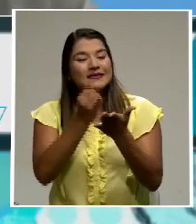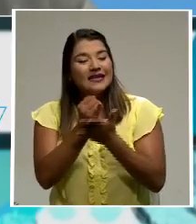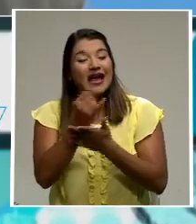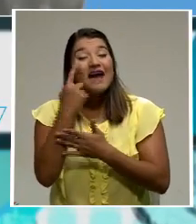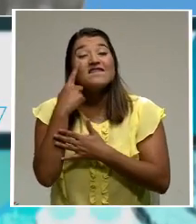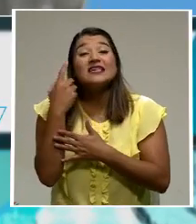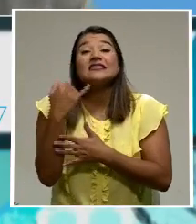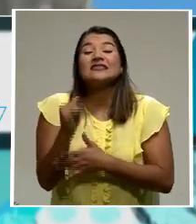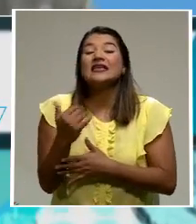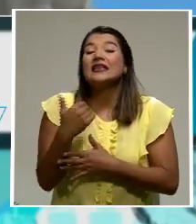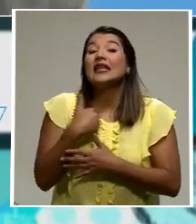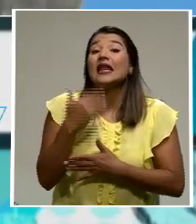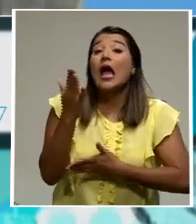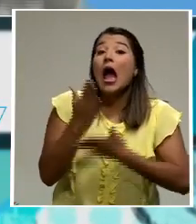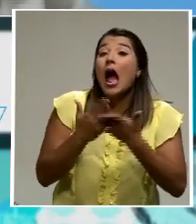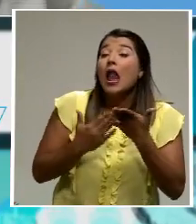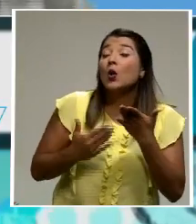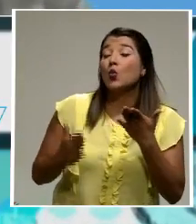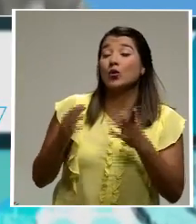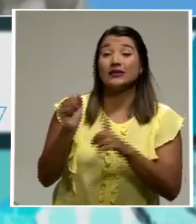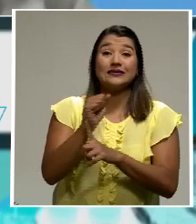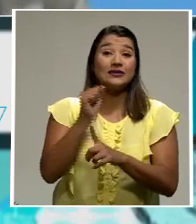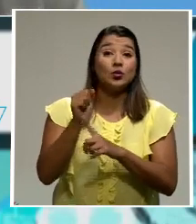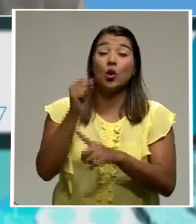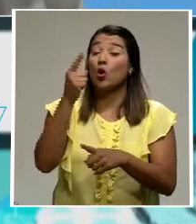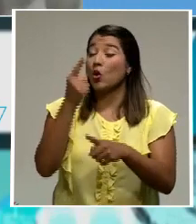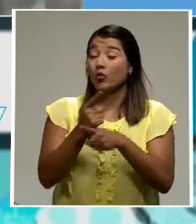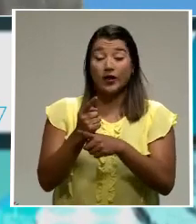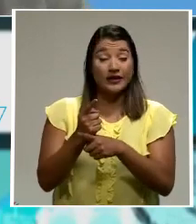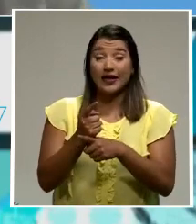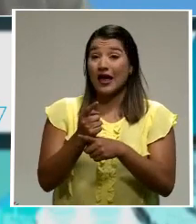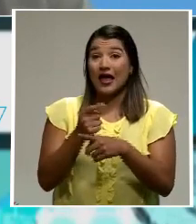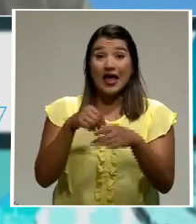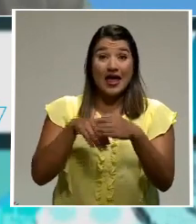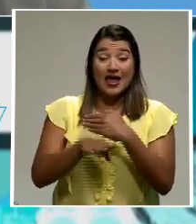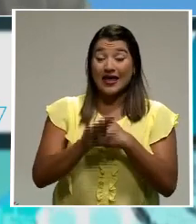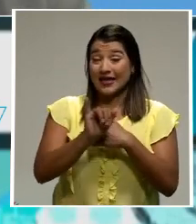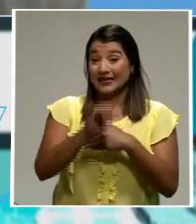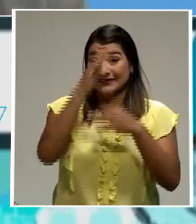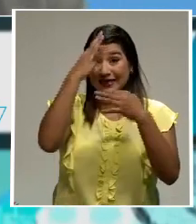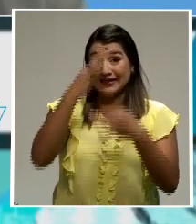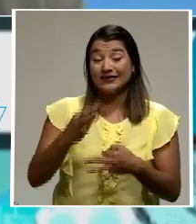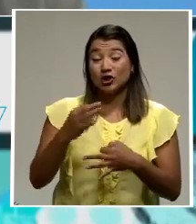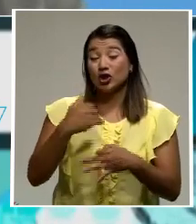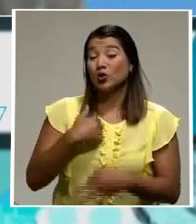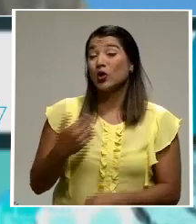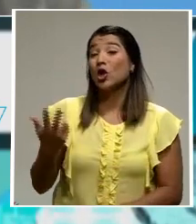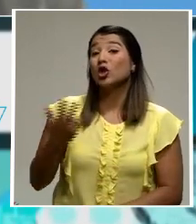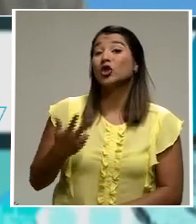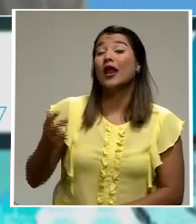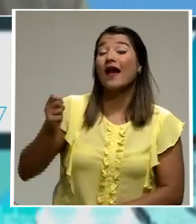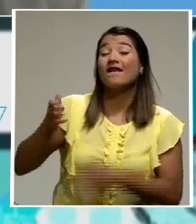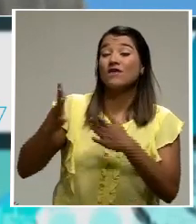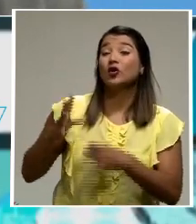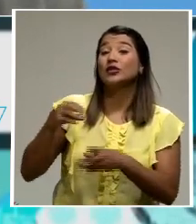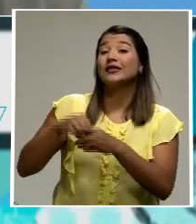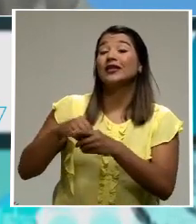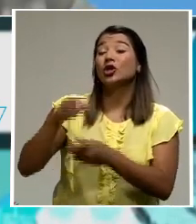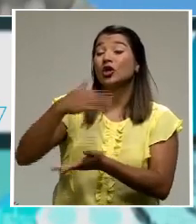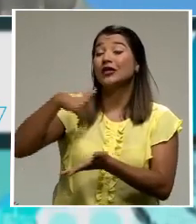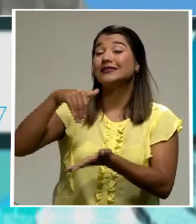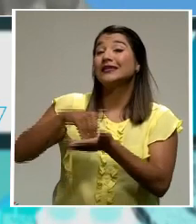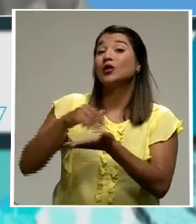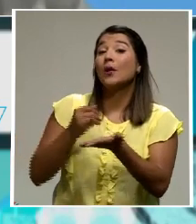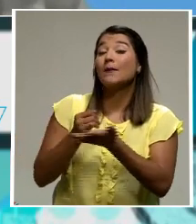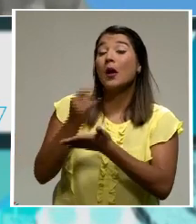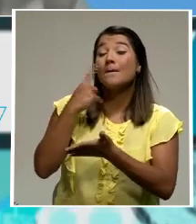hay alguna irregularidad en esta decisión que tomaron esos 3 abogados del Centro de Investigación